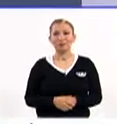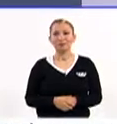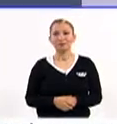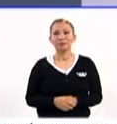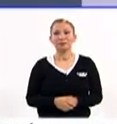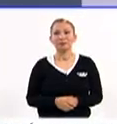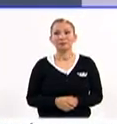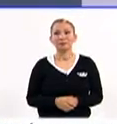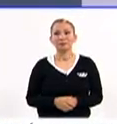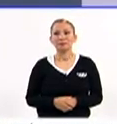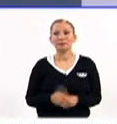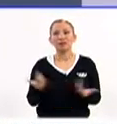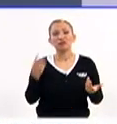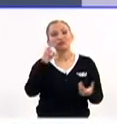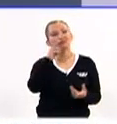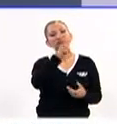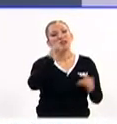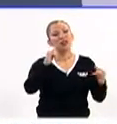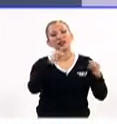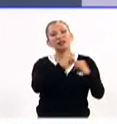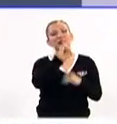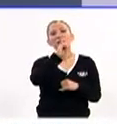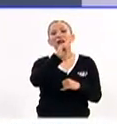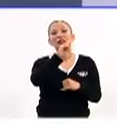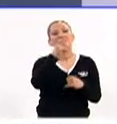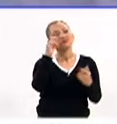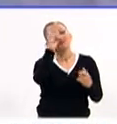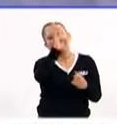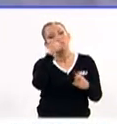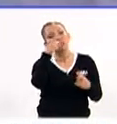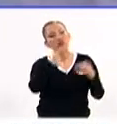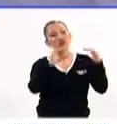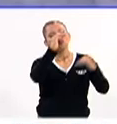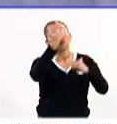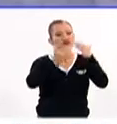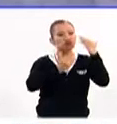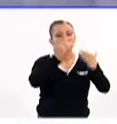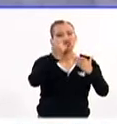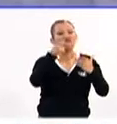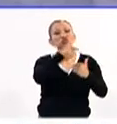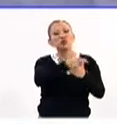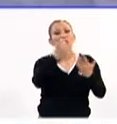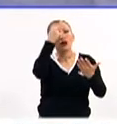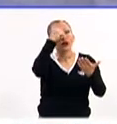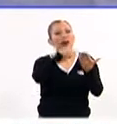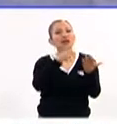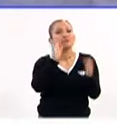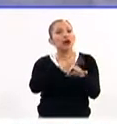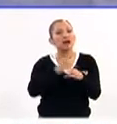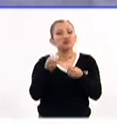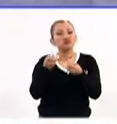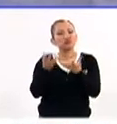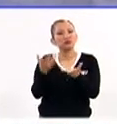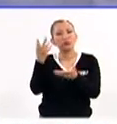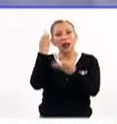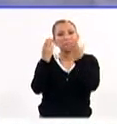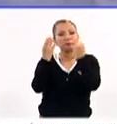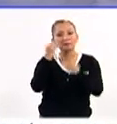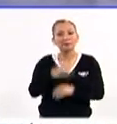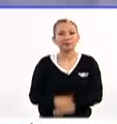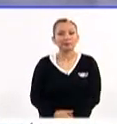Oye, ¿y cómo te ha parecido el Instituto Politécnico Nacional, su nivel académico? ¿Qué es lo que crees que más te ha aportado a tu